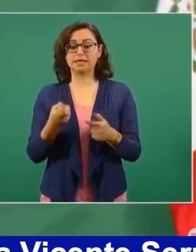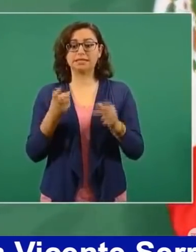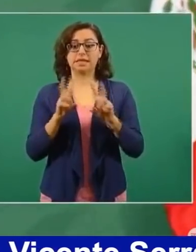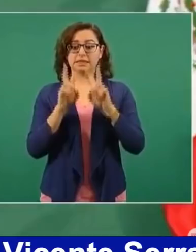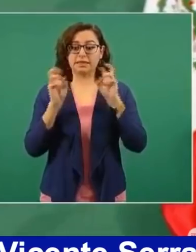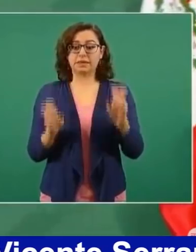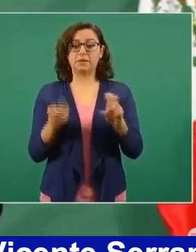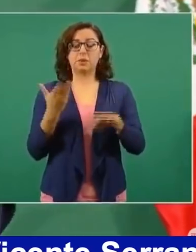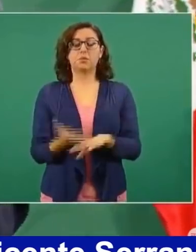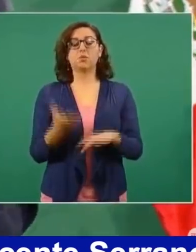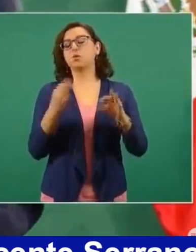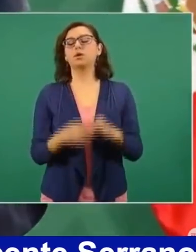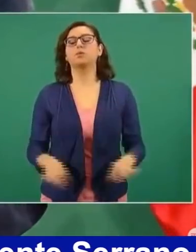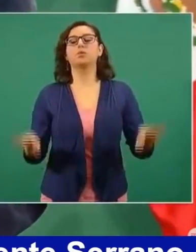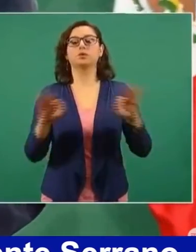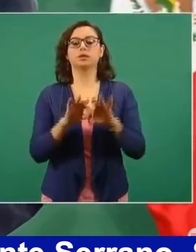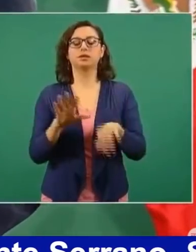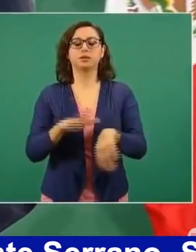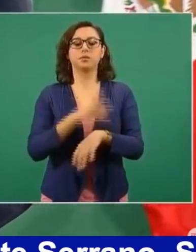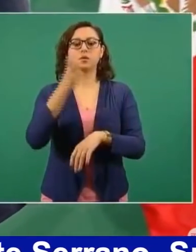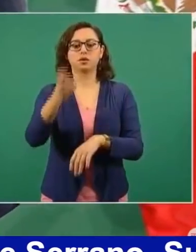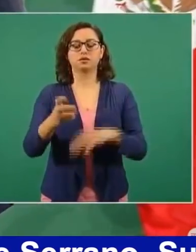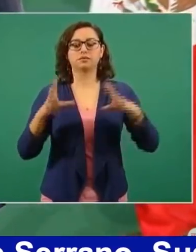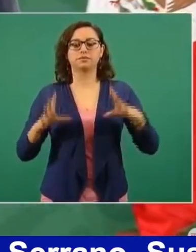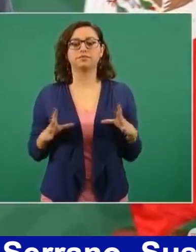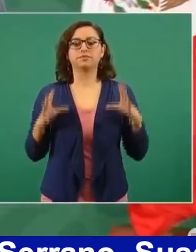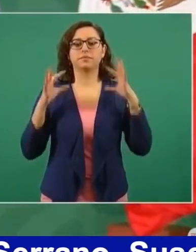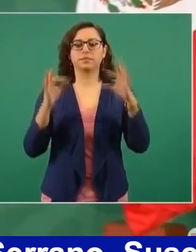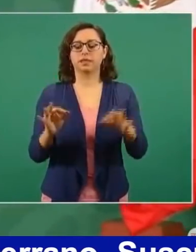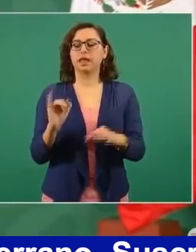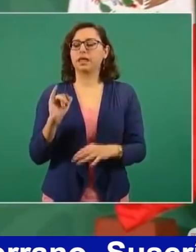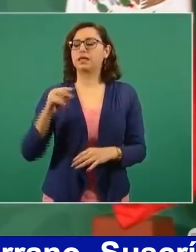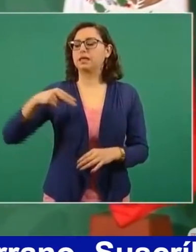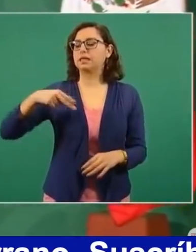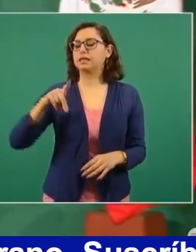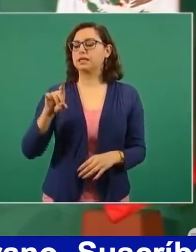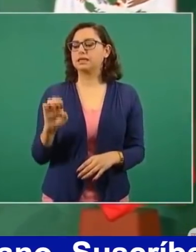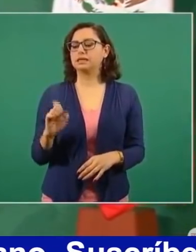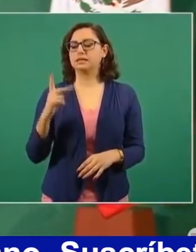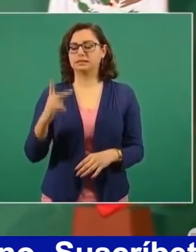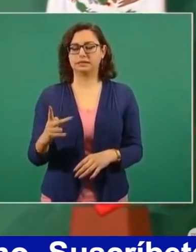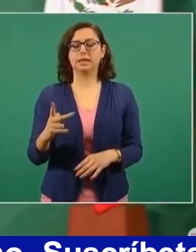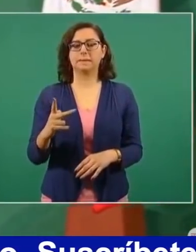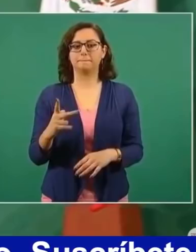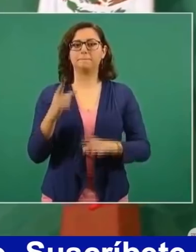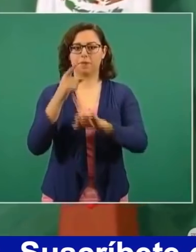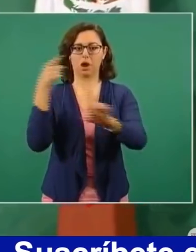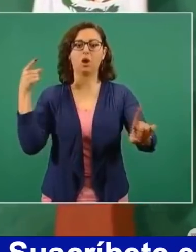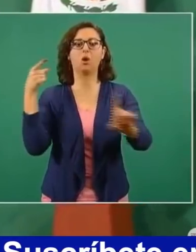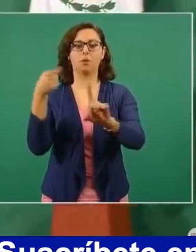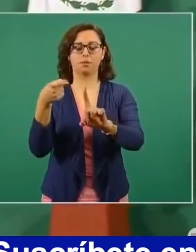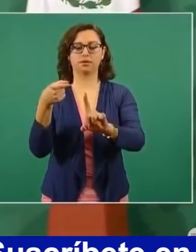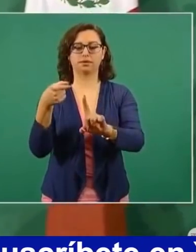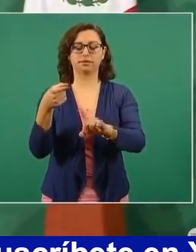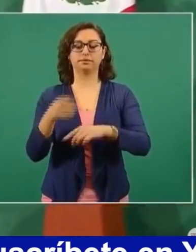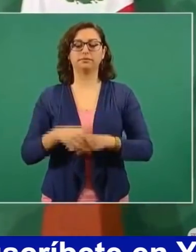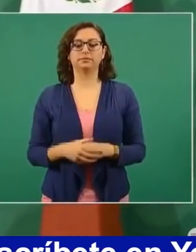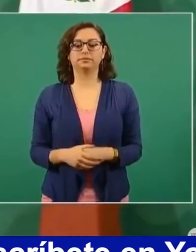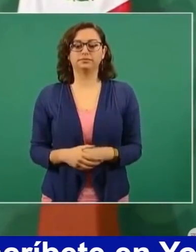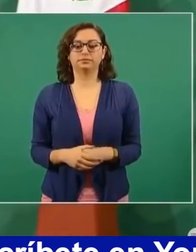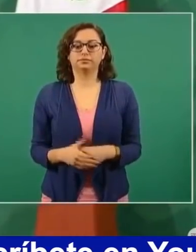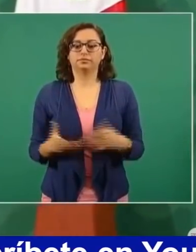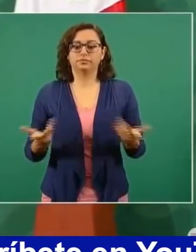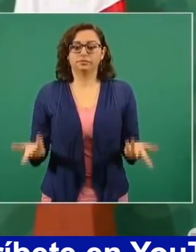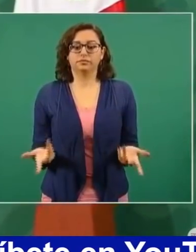Para eso se creó el instituto, para devolverle al pueblo lo robado, que todo